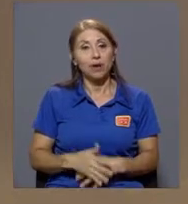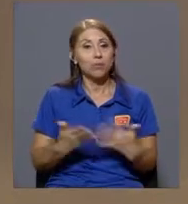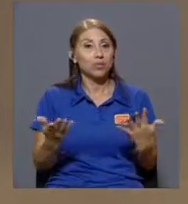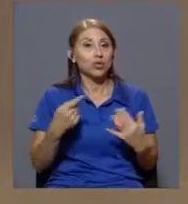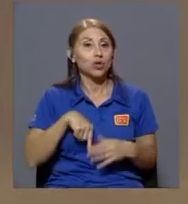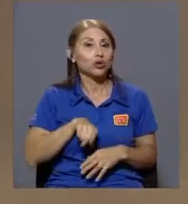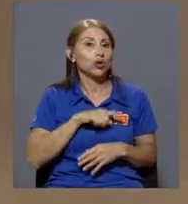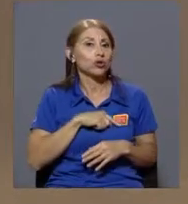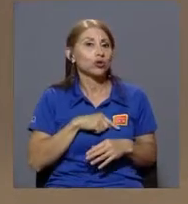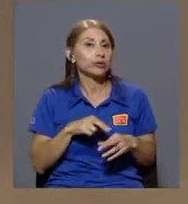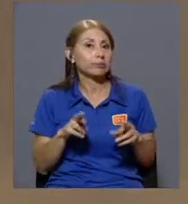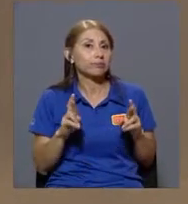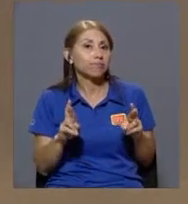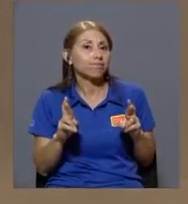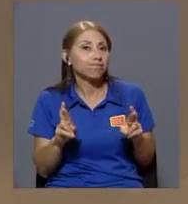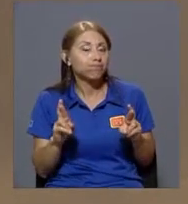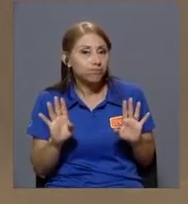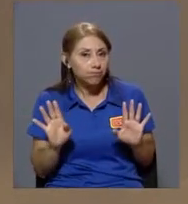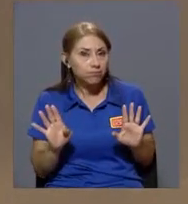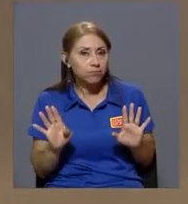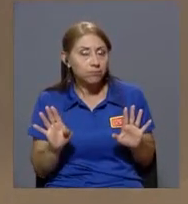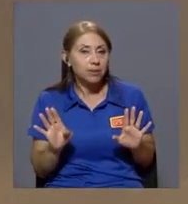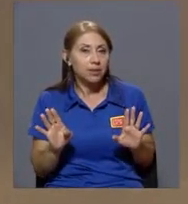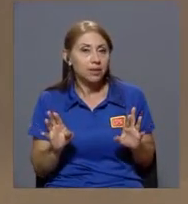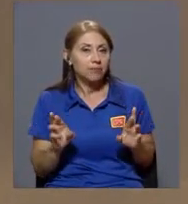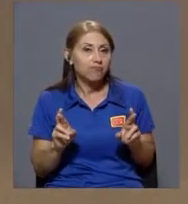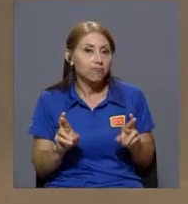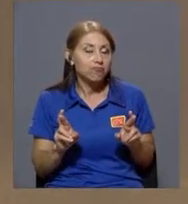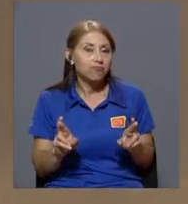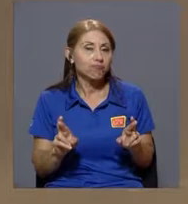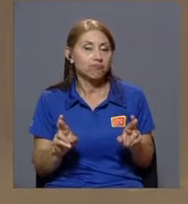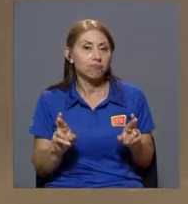cruzamos los dedos, para decirlo de alguna manera, de que